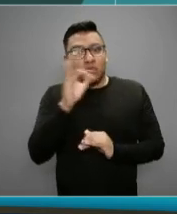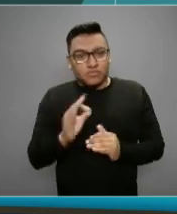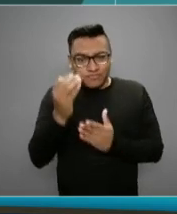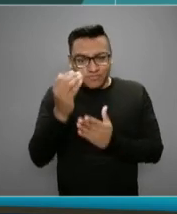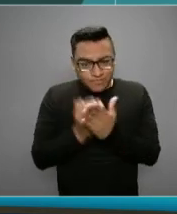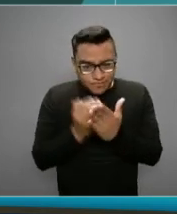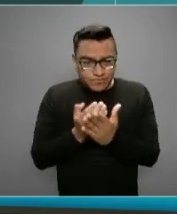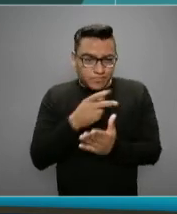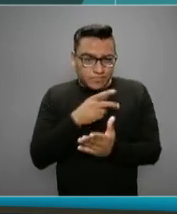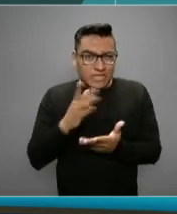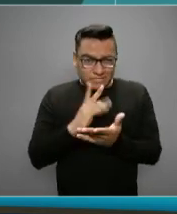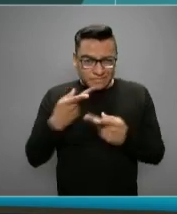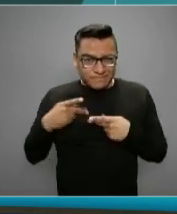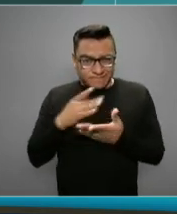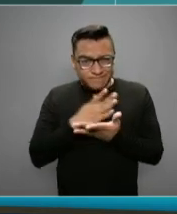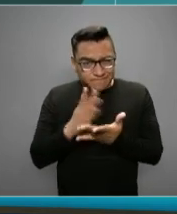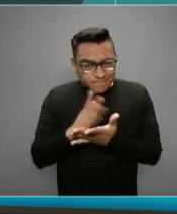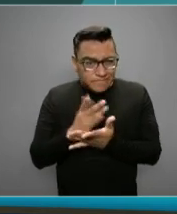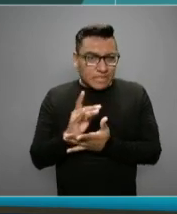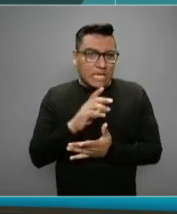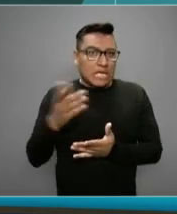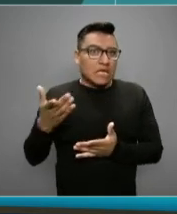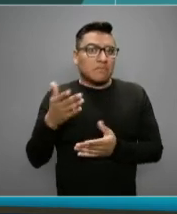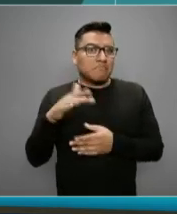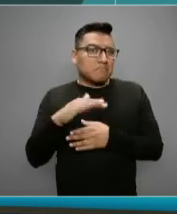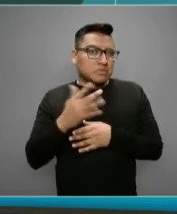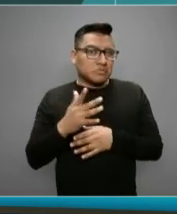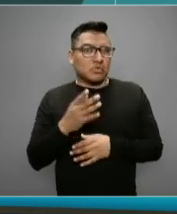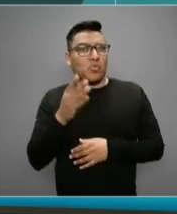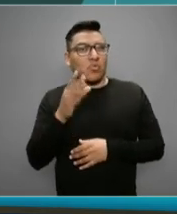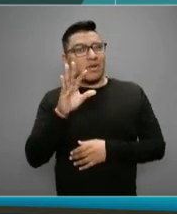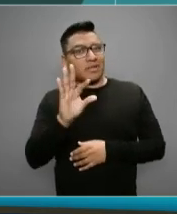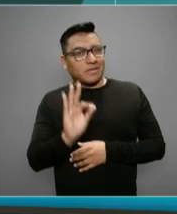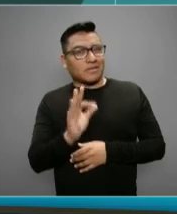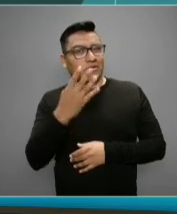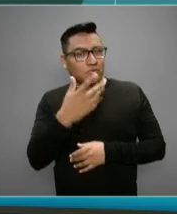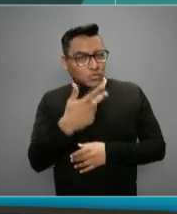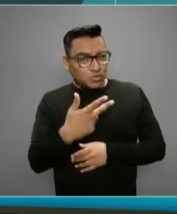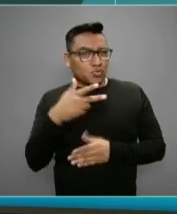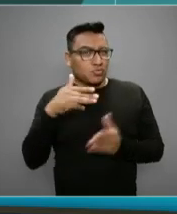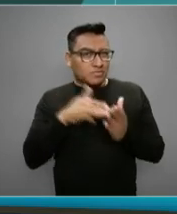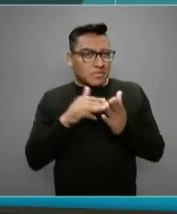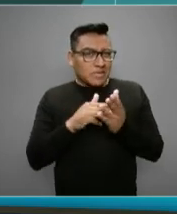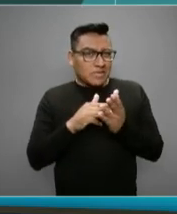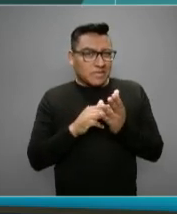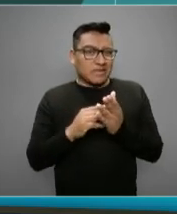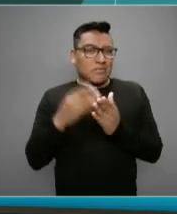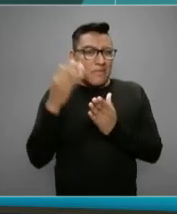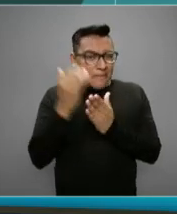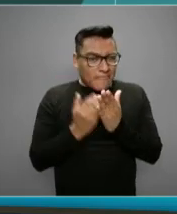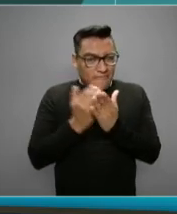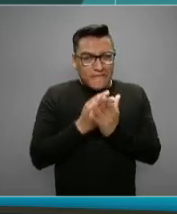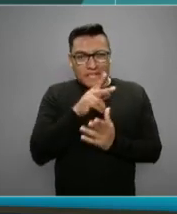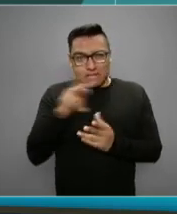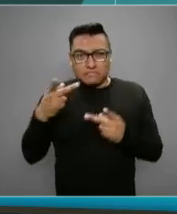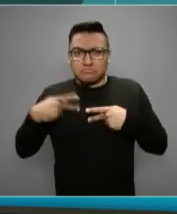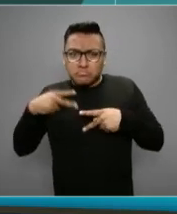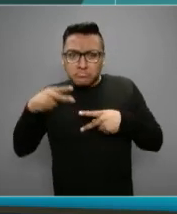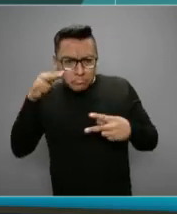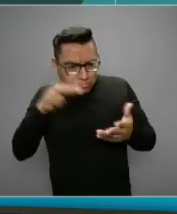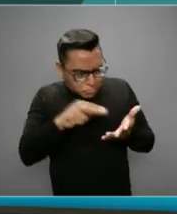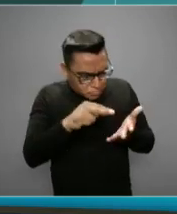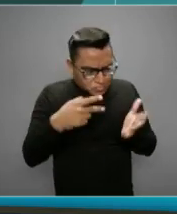créditos, que suman al cierre del año pasado 48 mil millones de pesos. Son descuentos reales que la gente ve en su recibo y